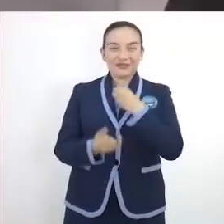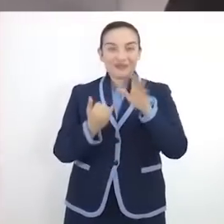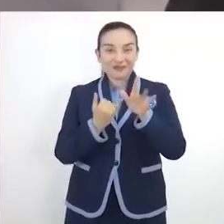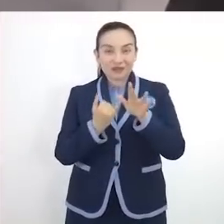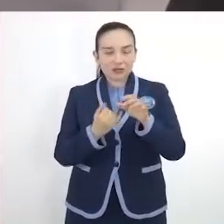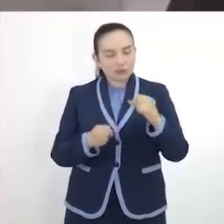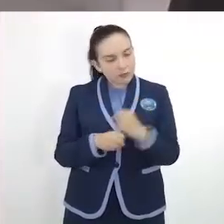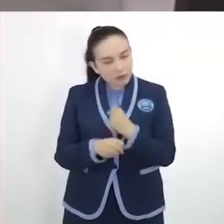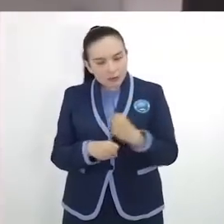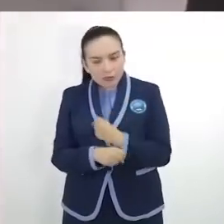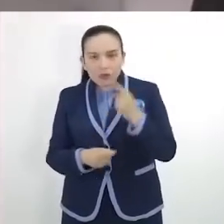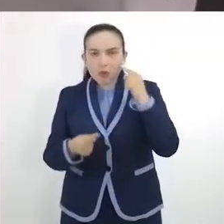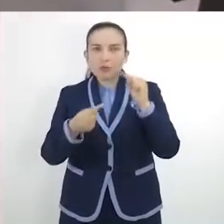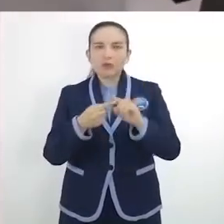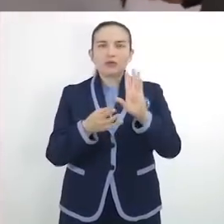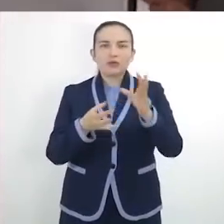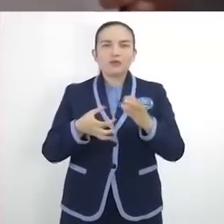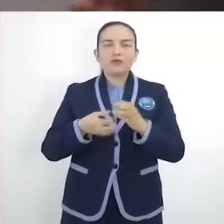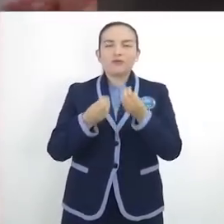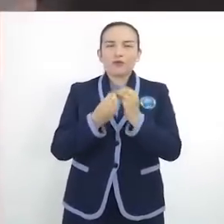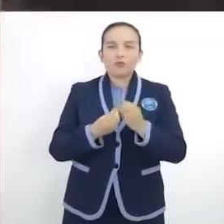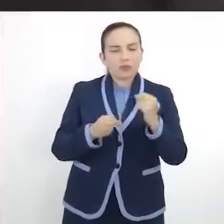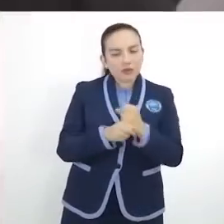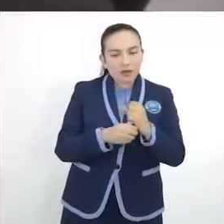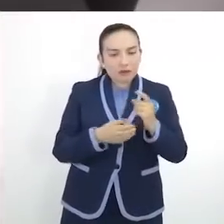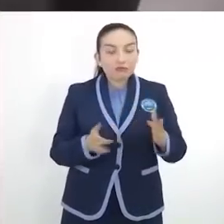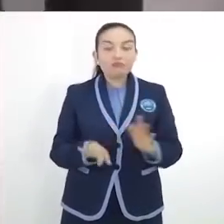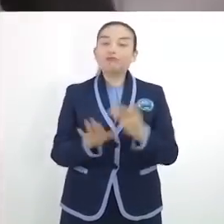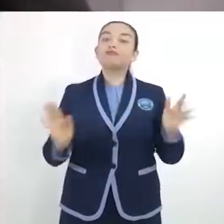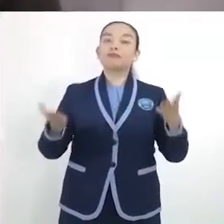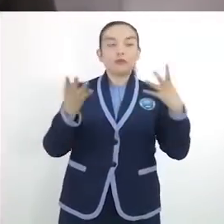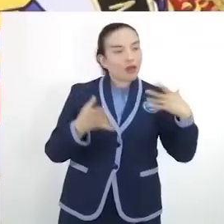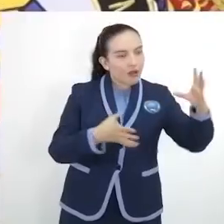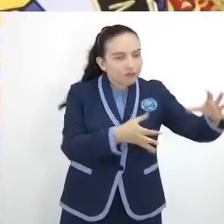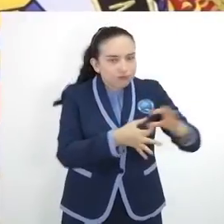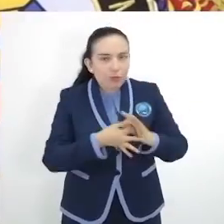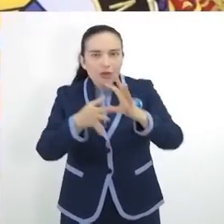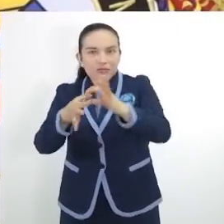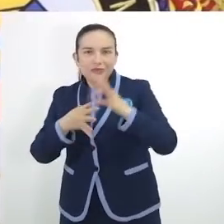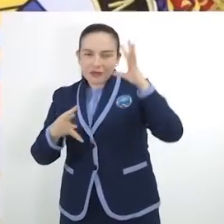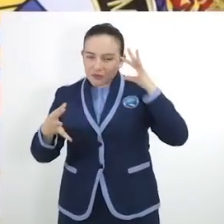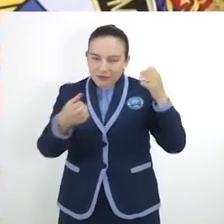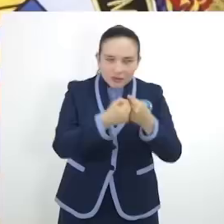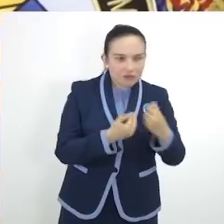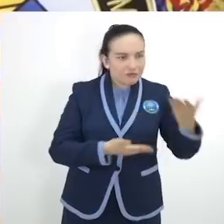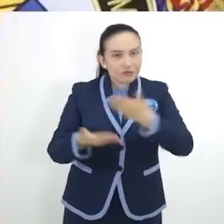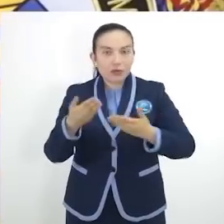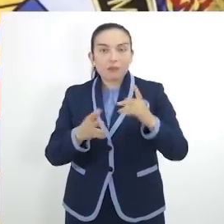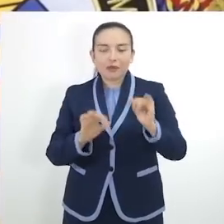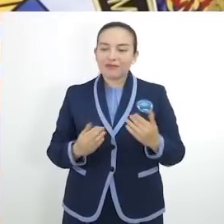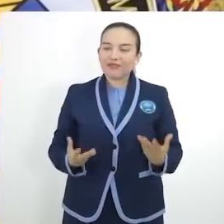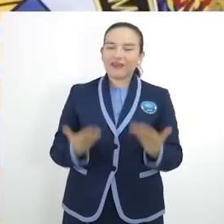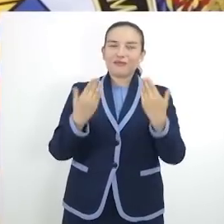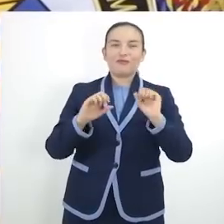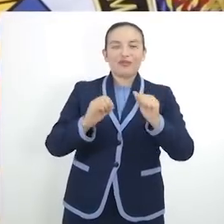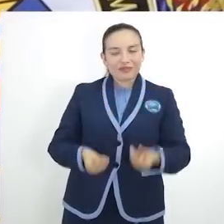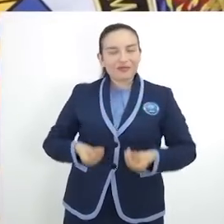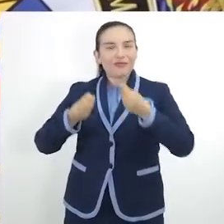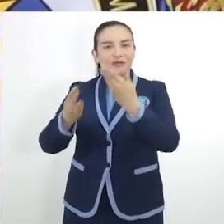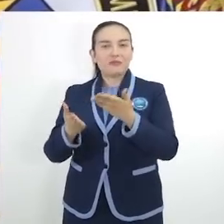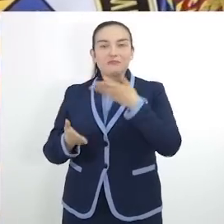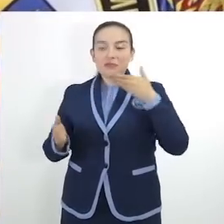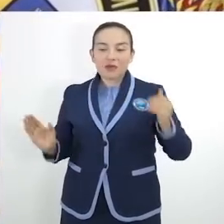desarrolle mediante modelos de intervención que promueven la unión de esfuerzos para ofrecer mejores oportunidades